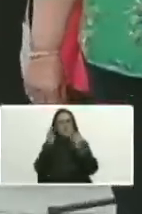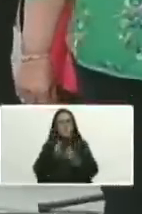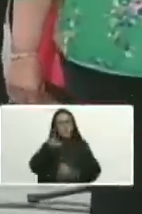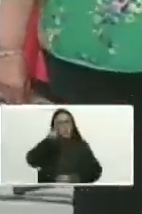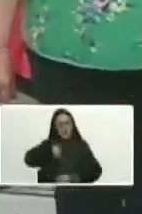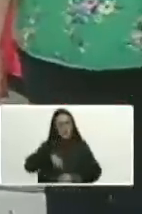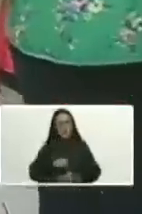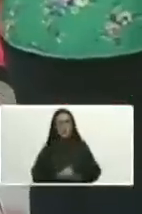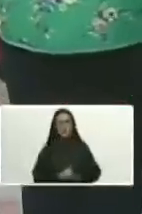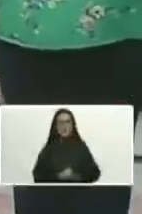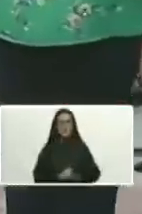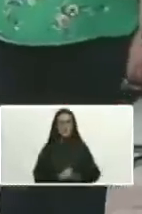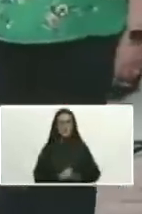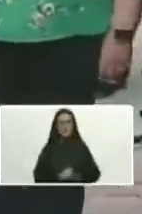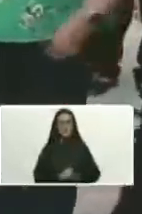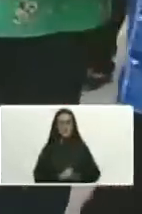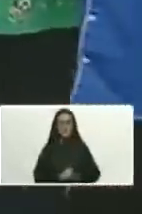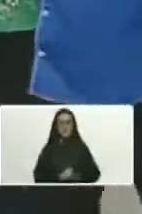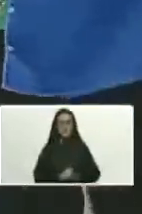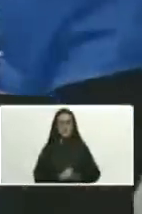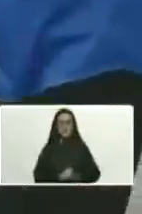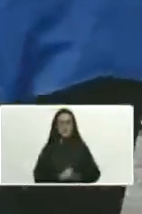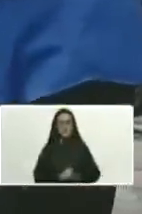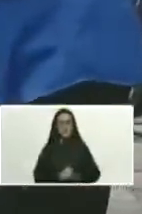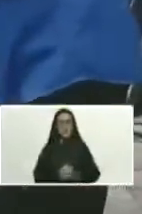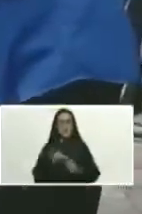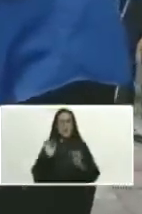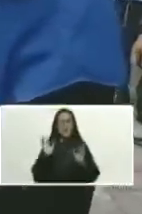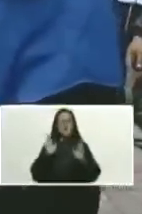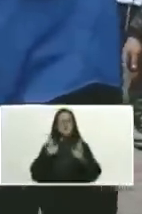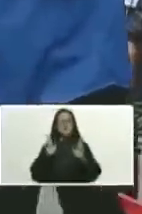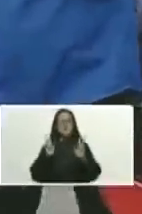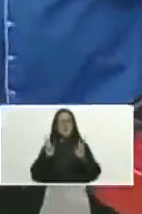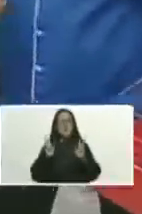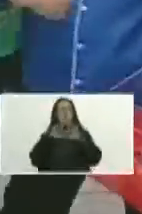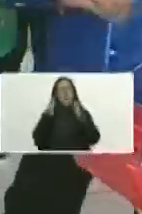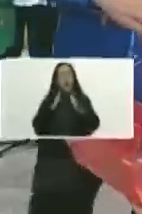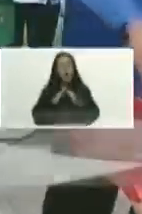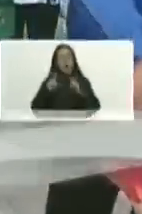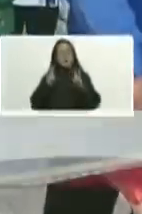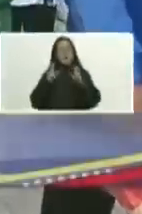también. Y pasen en el nuevo hogar, en la nueva casa,